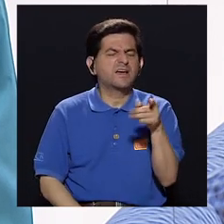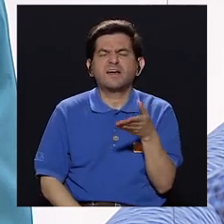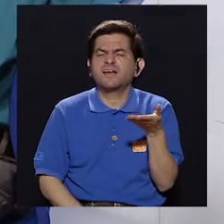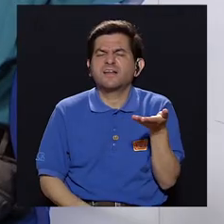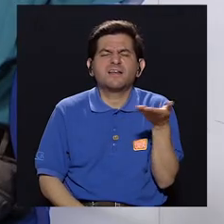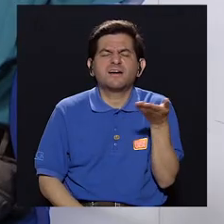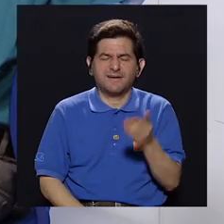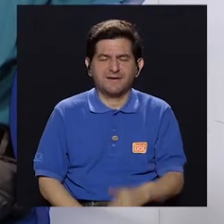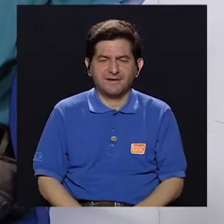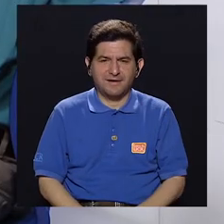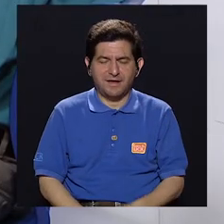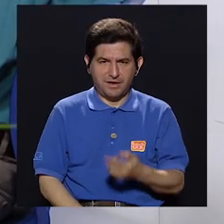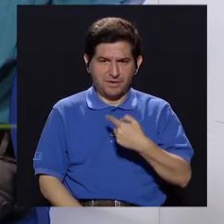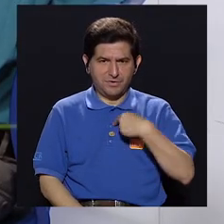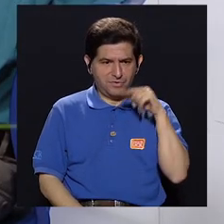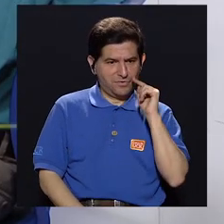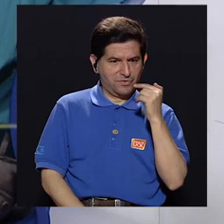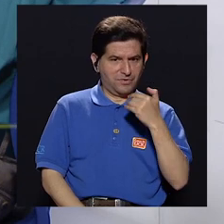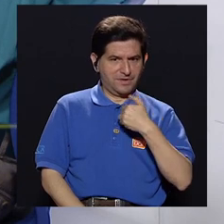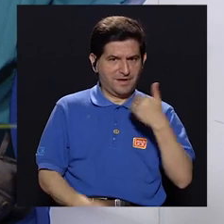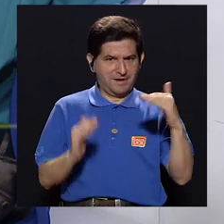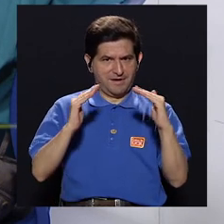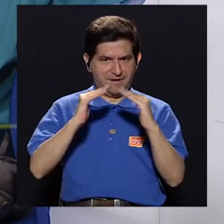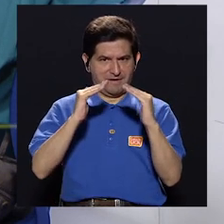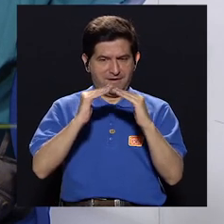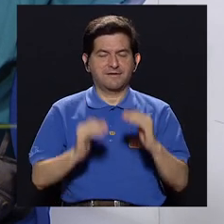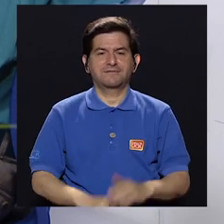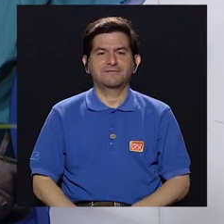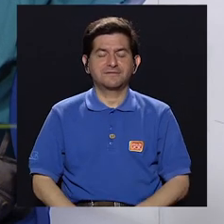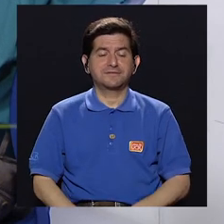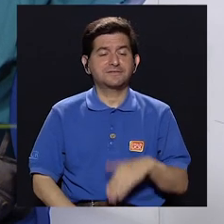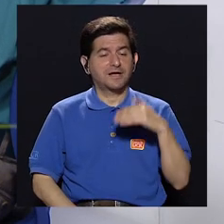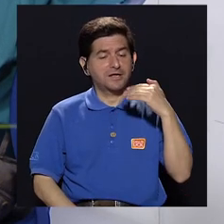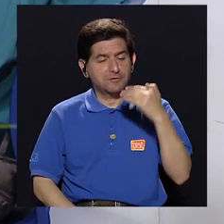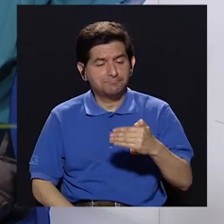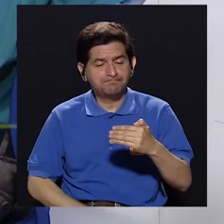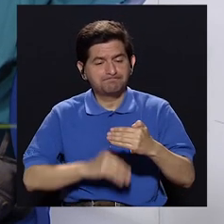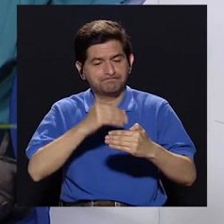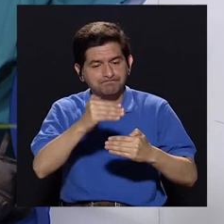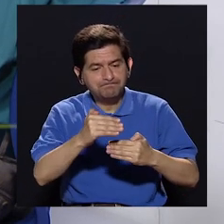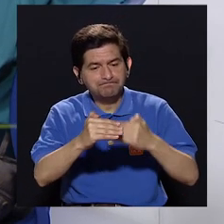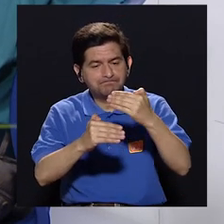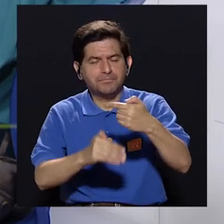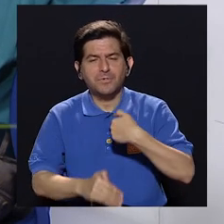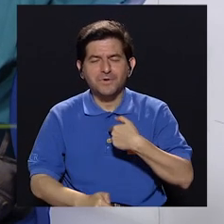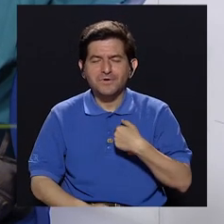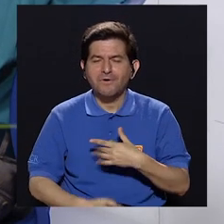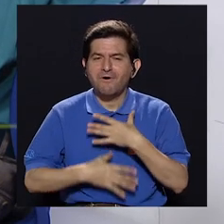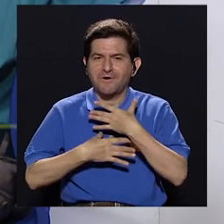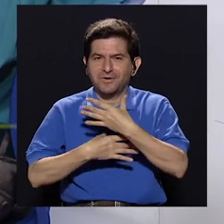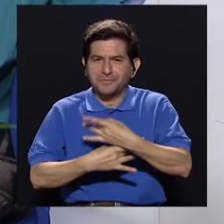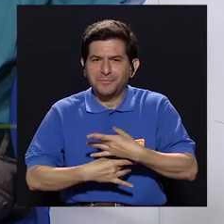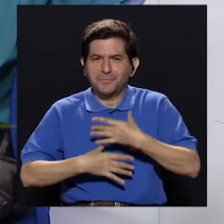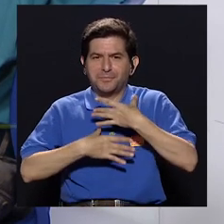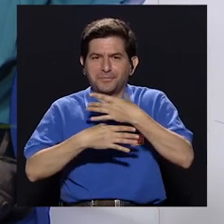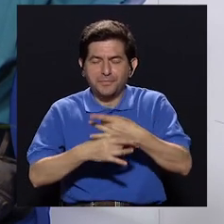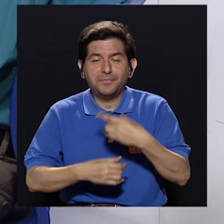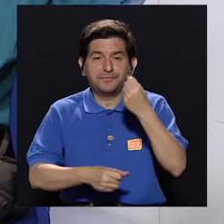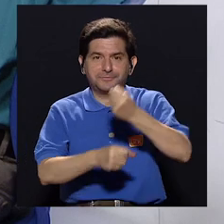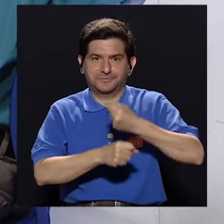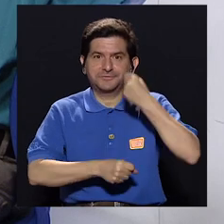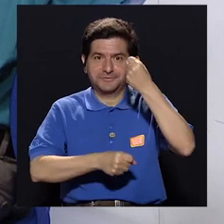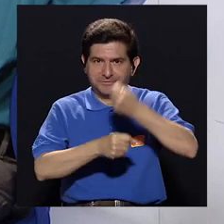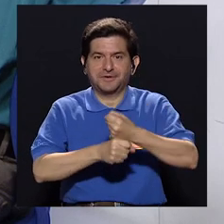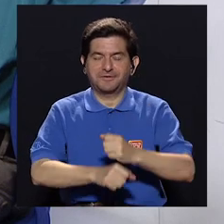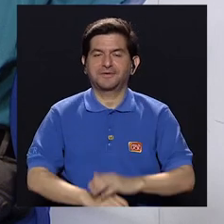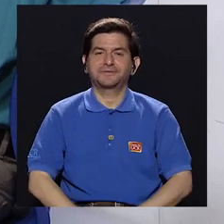esa esa especie que yo tenía ahí y entonces así fue como lentamente me me fui enamorando digamos de de ese trabajo